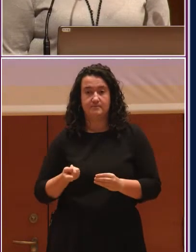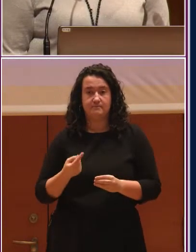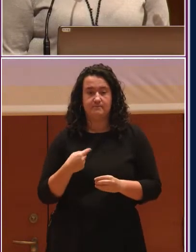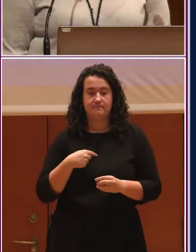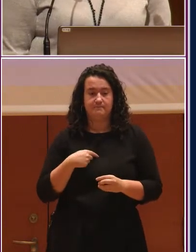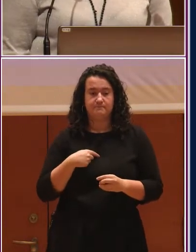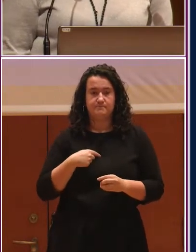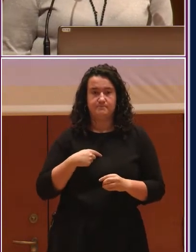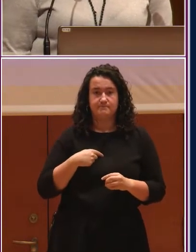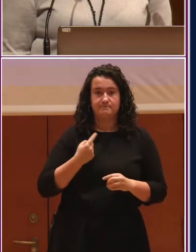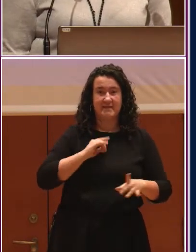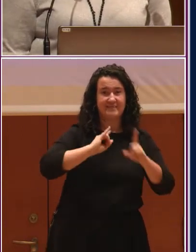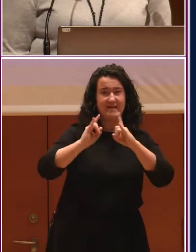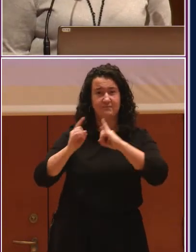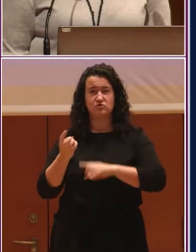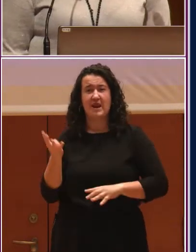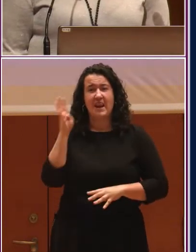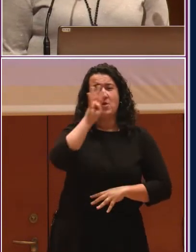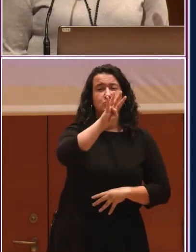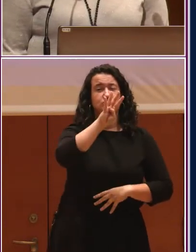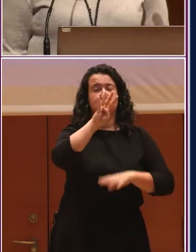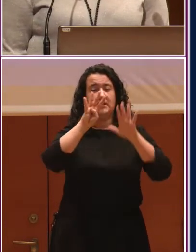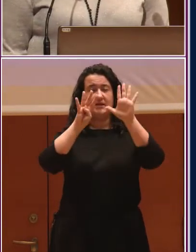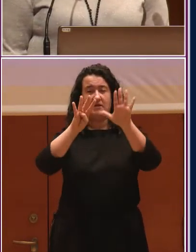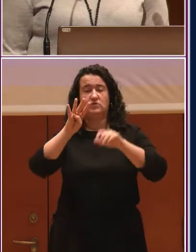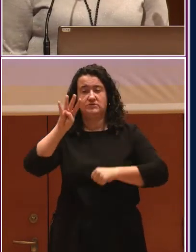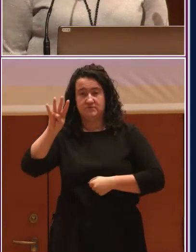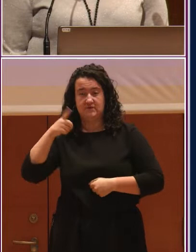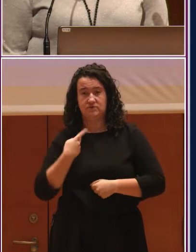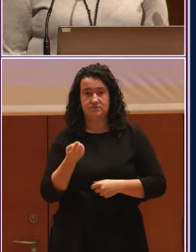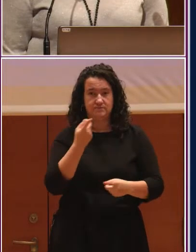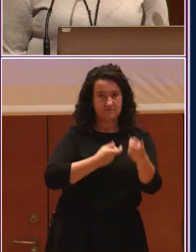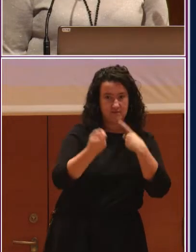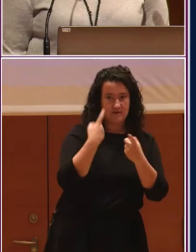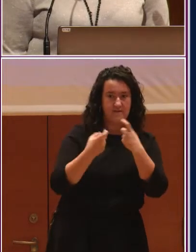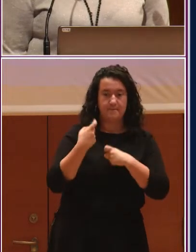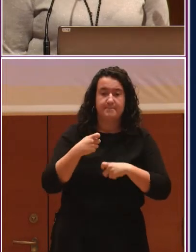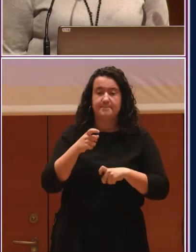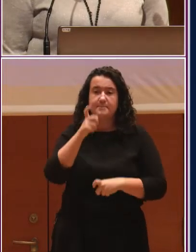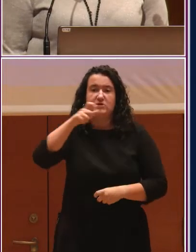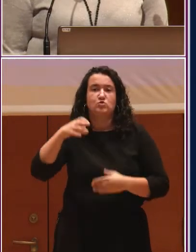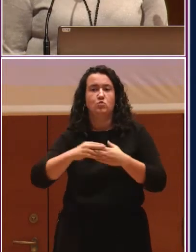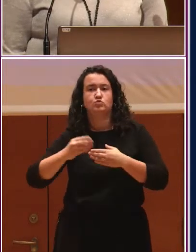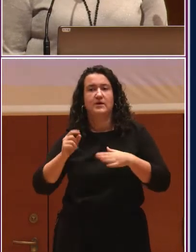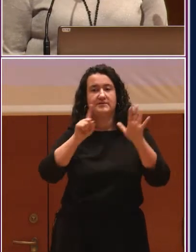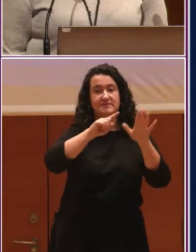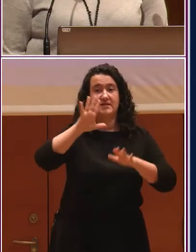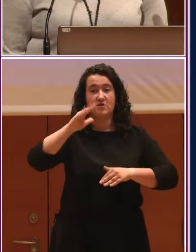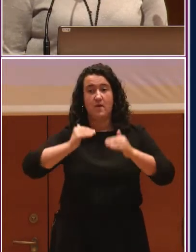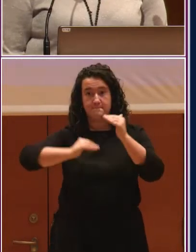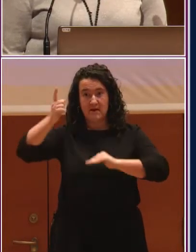encuestas red red morada también hemos realizado una serie de encuestas mediante paseo Pausoka